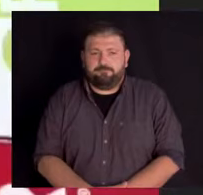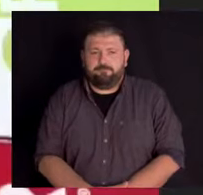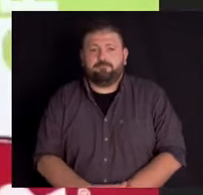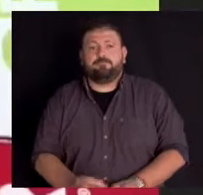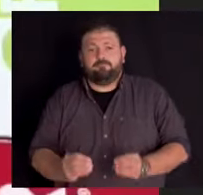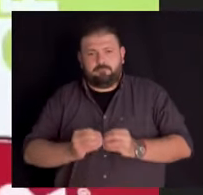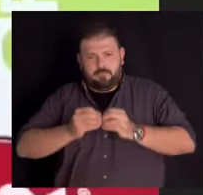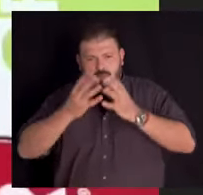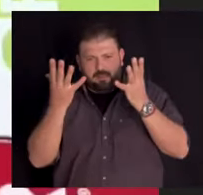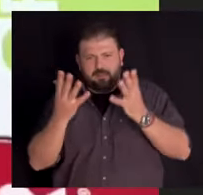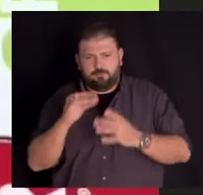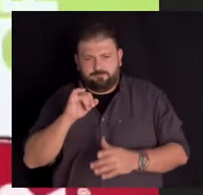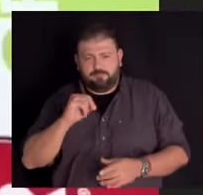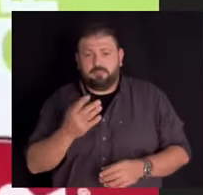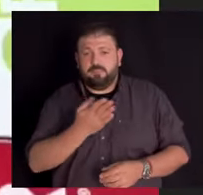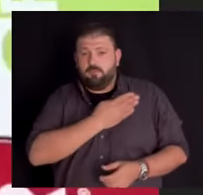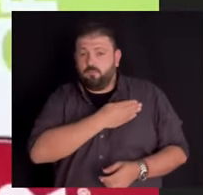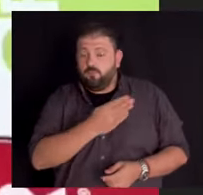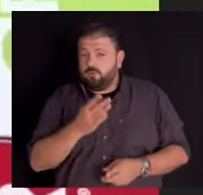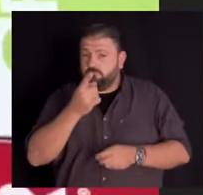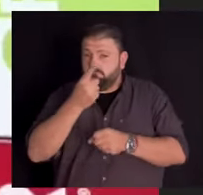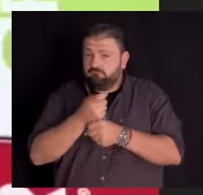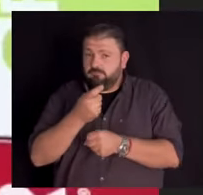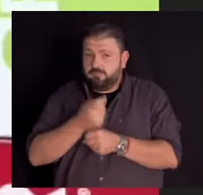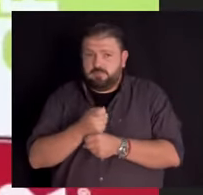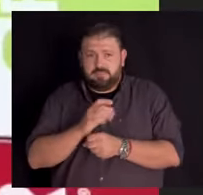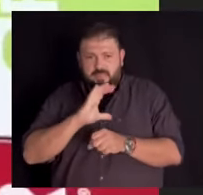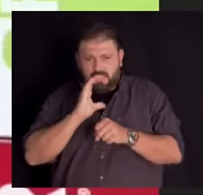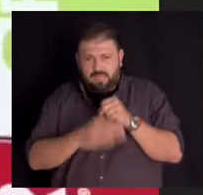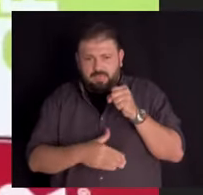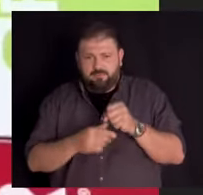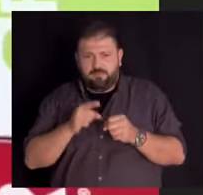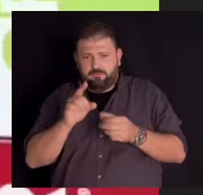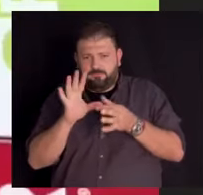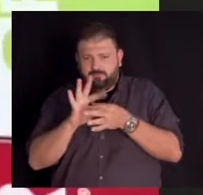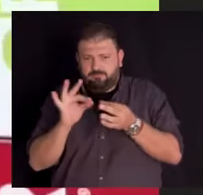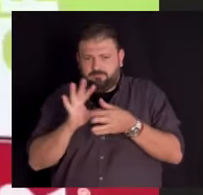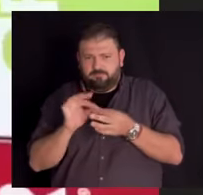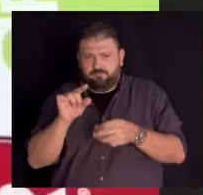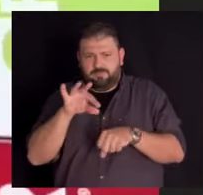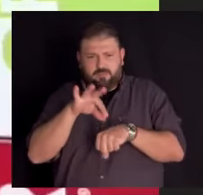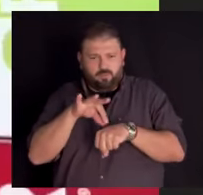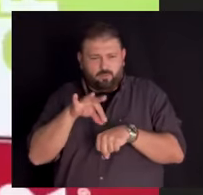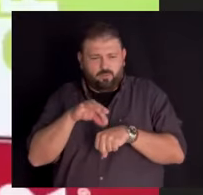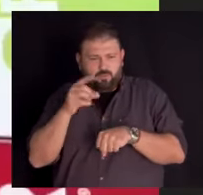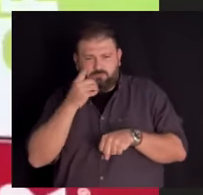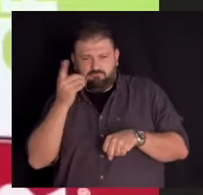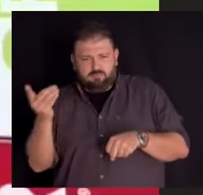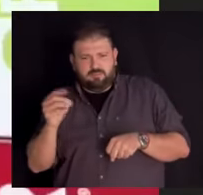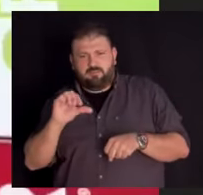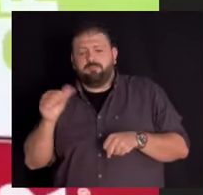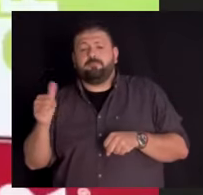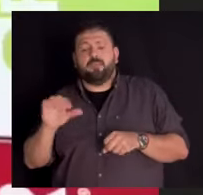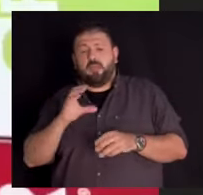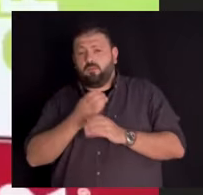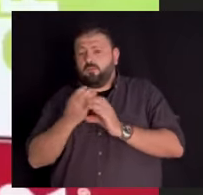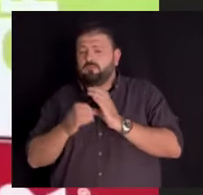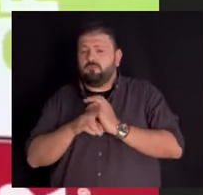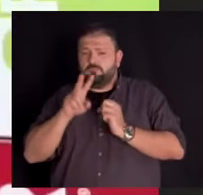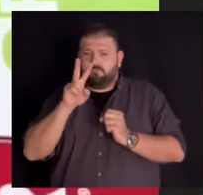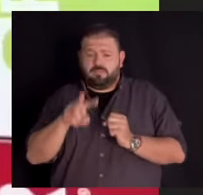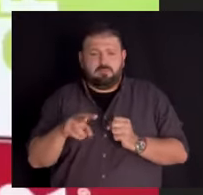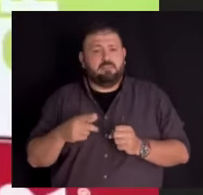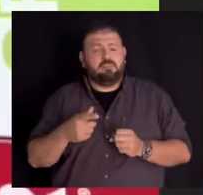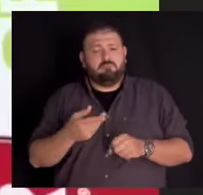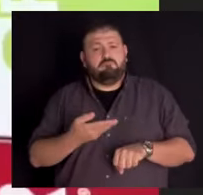Claro. Bueno, primero, terminando con lo que estaba platicando el doctor Melo, es que hay ejemplos que son increíbles. Por